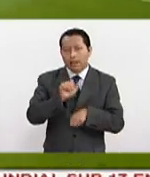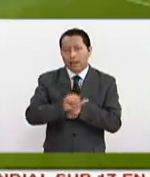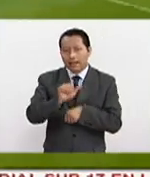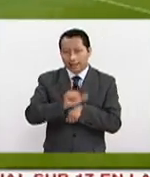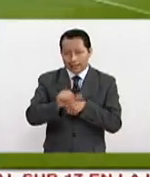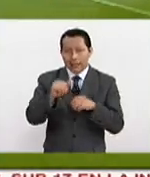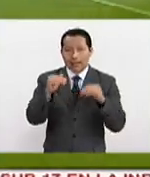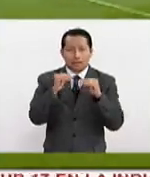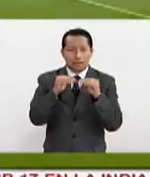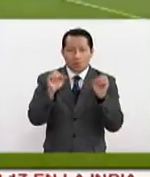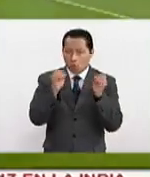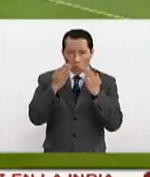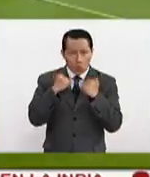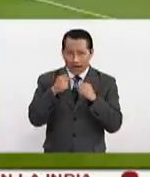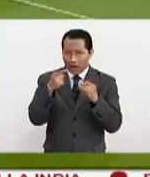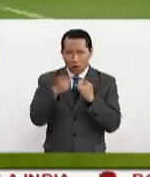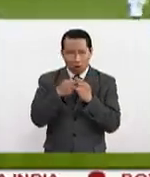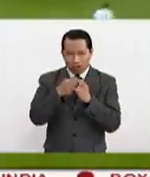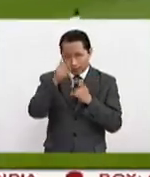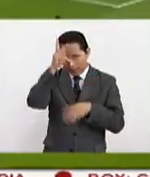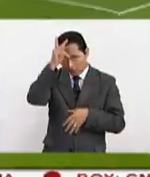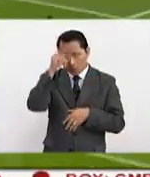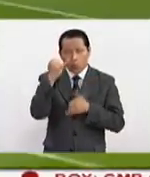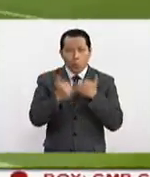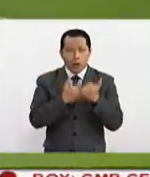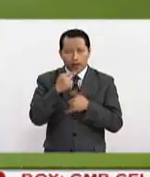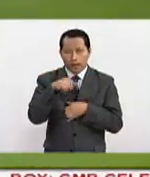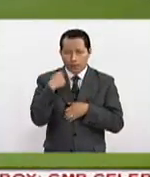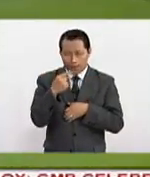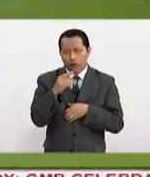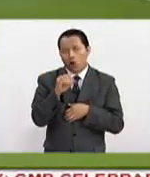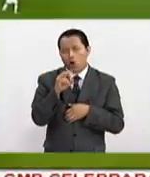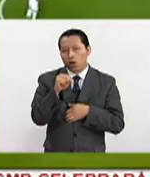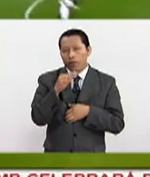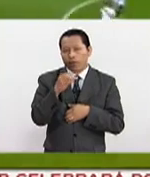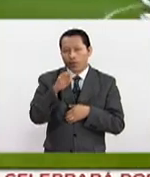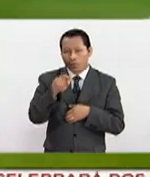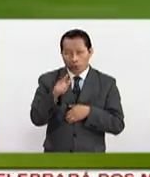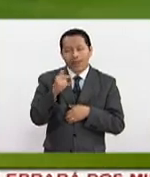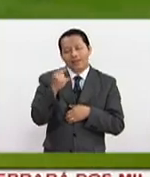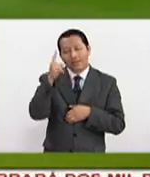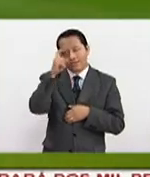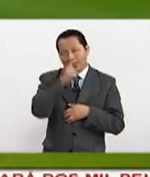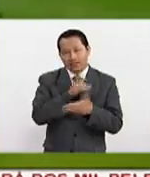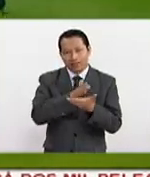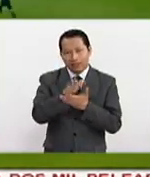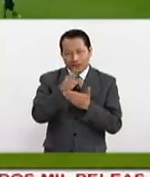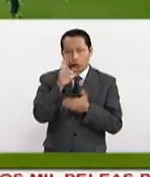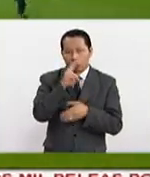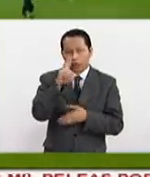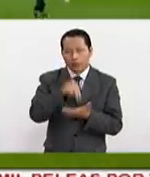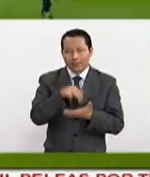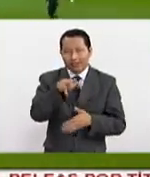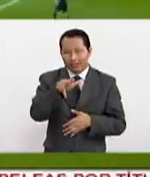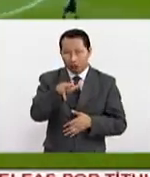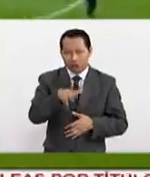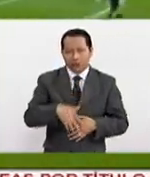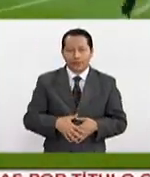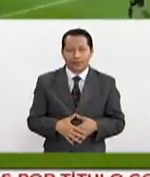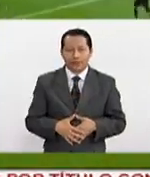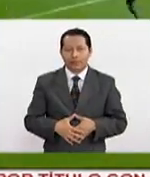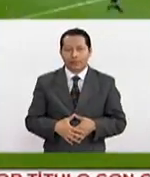Argentina empata sin goles frente a Perú en juego de eliminatoria de la Conmebol y complica su pase al Mundial de Rusia